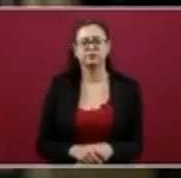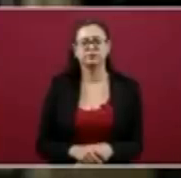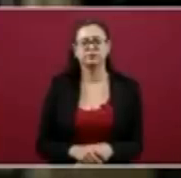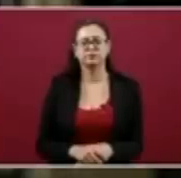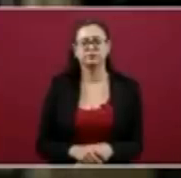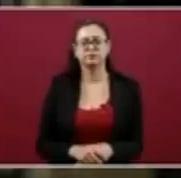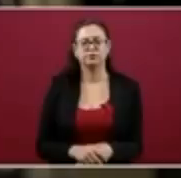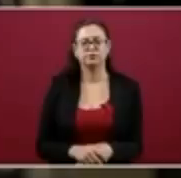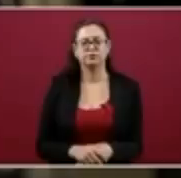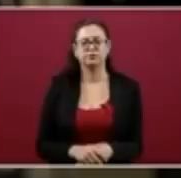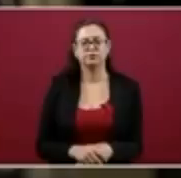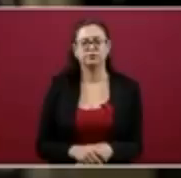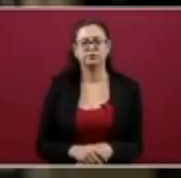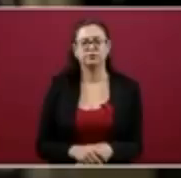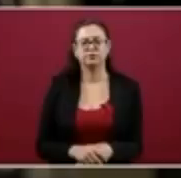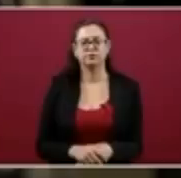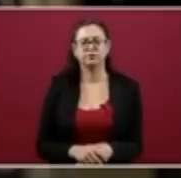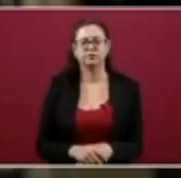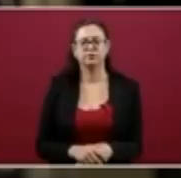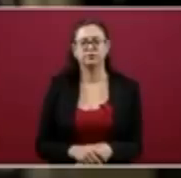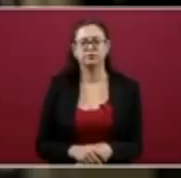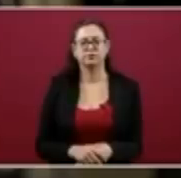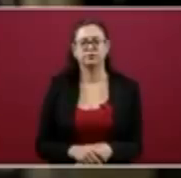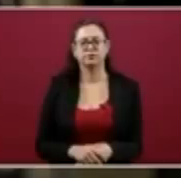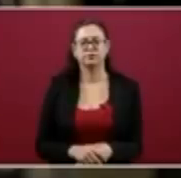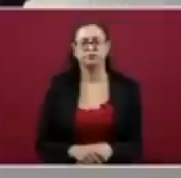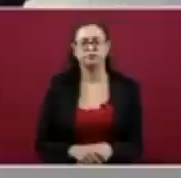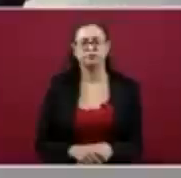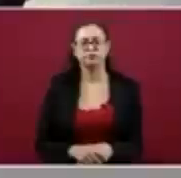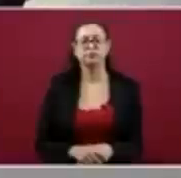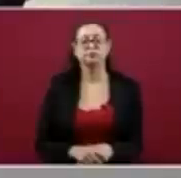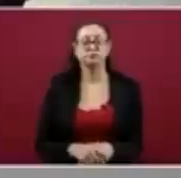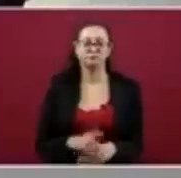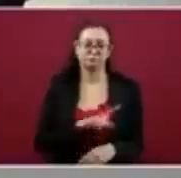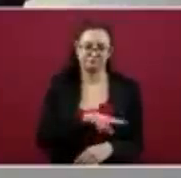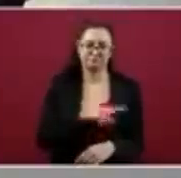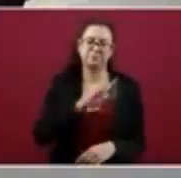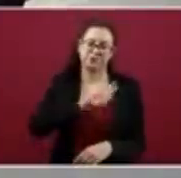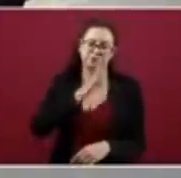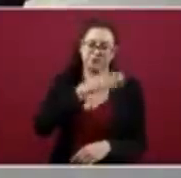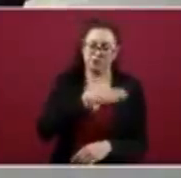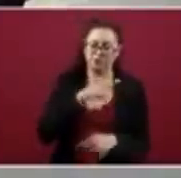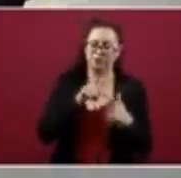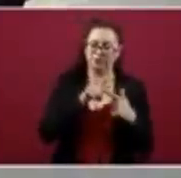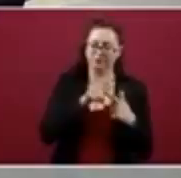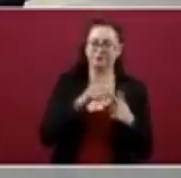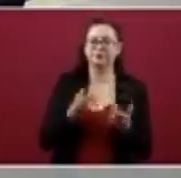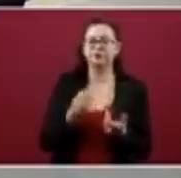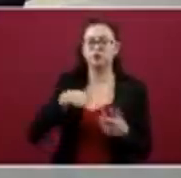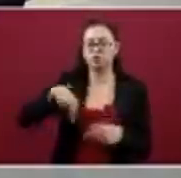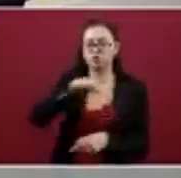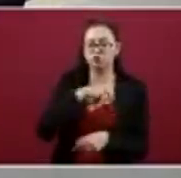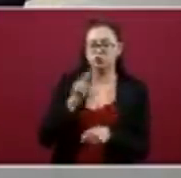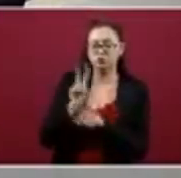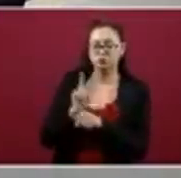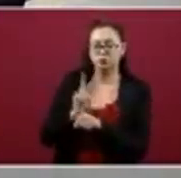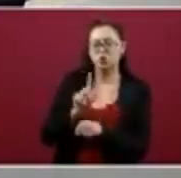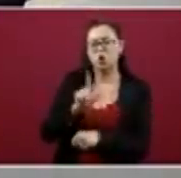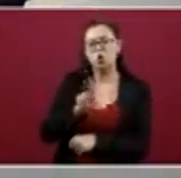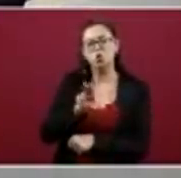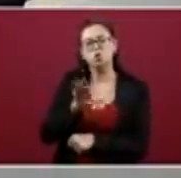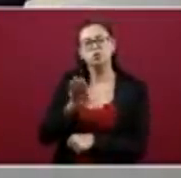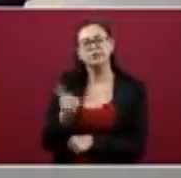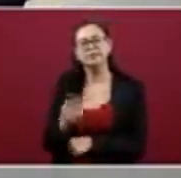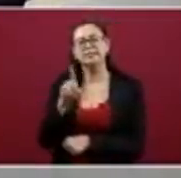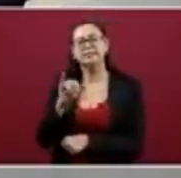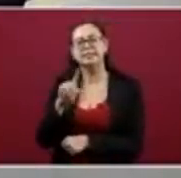case to see if you can move it forward? Thank you. La pregunta es, presidente, hemos seguido de cerca el caso de Lucy Díaz, una de las